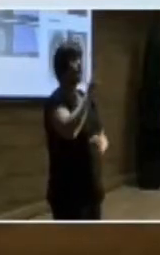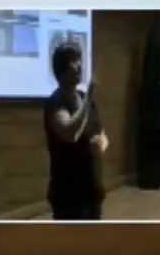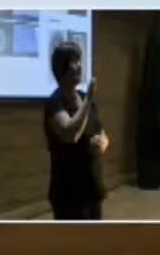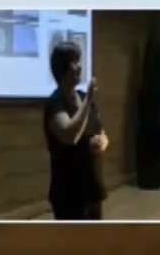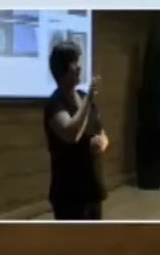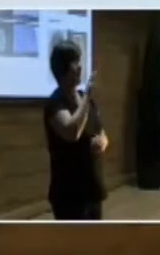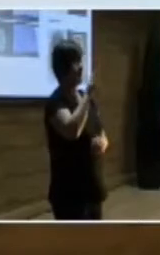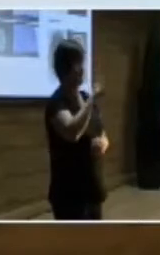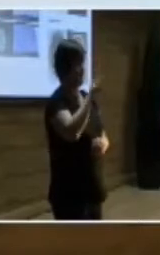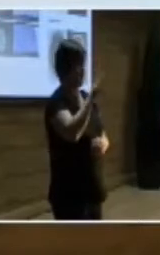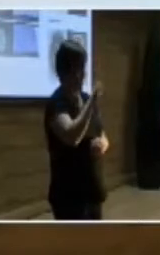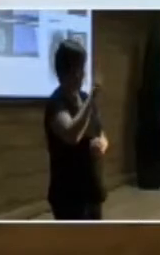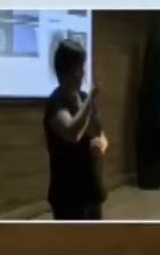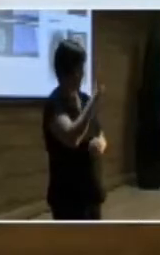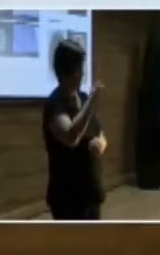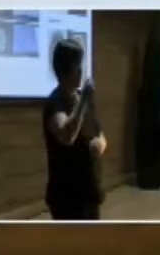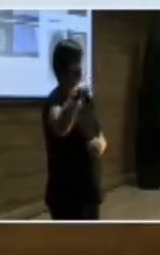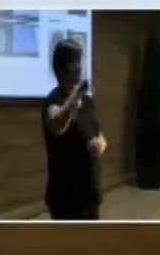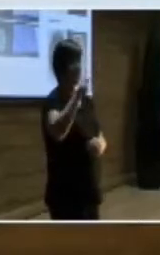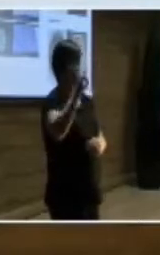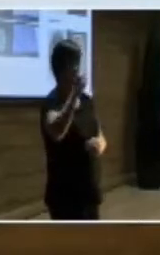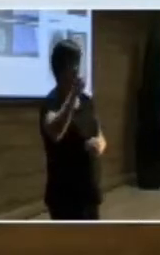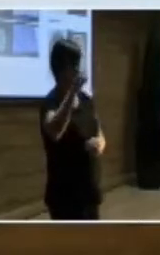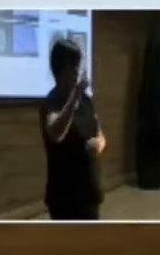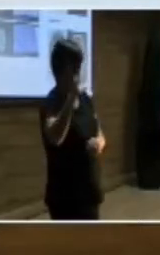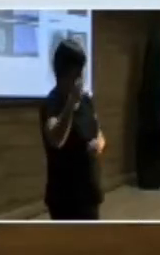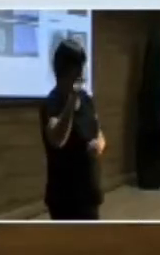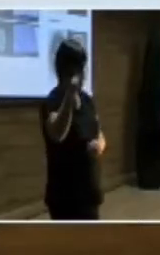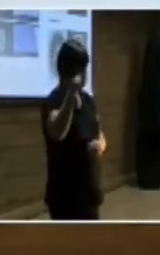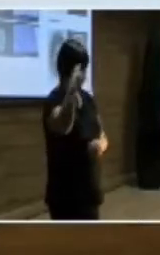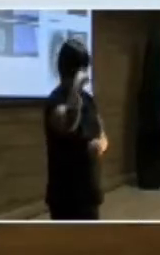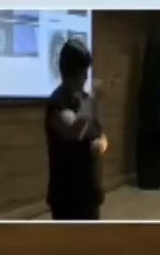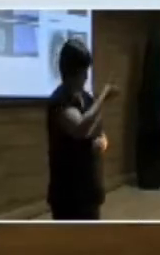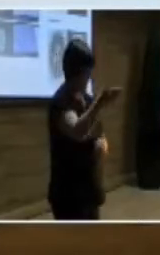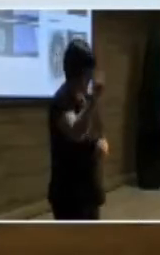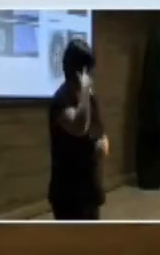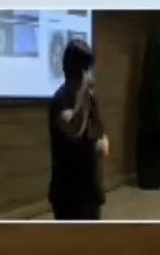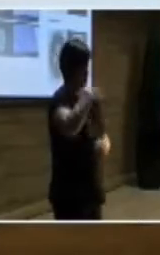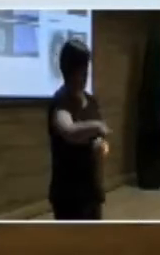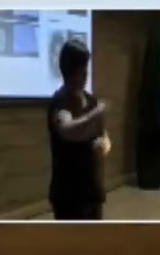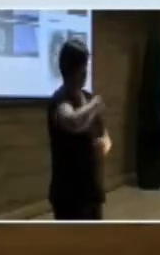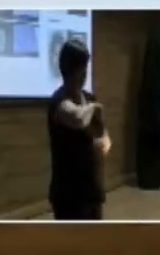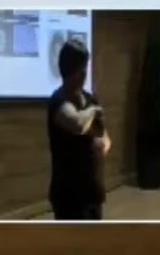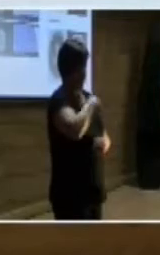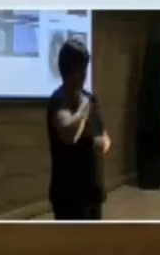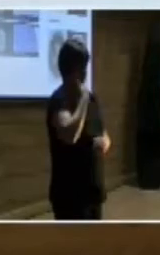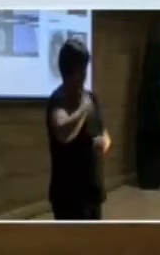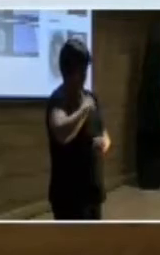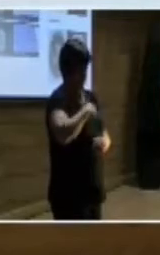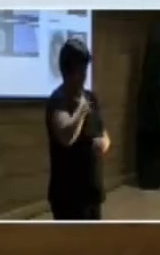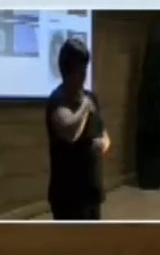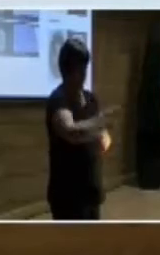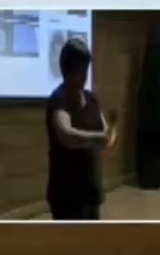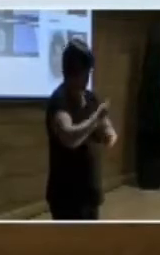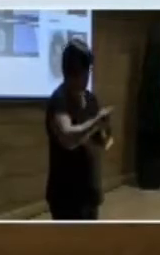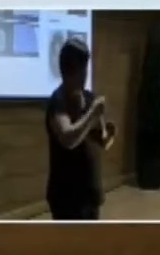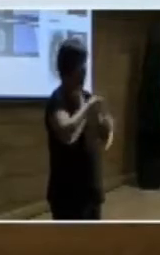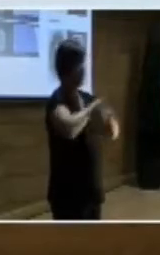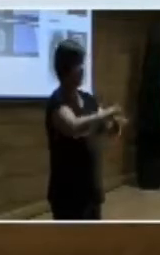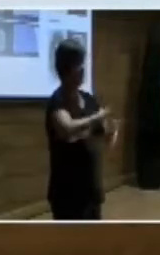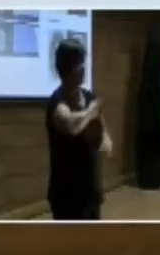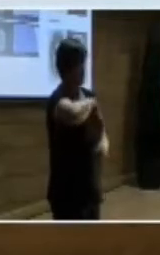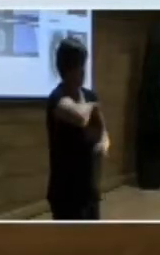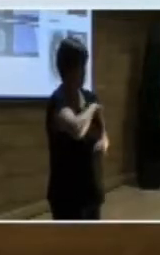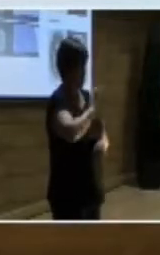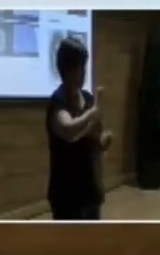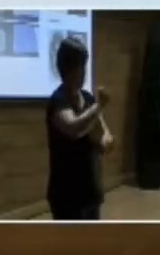saben todos ustedes, ya estaría disponible en España. La Agencia Española del Medicamento ha autorizado